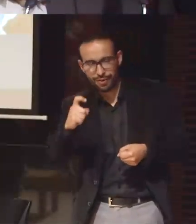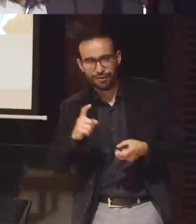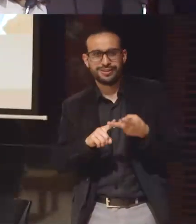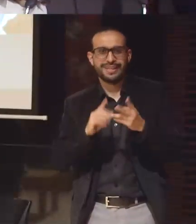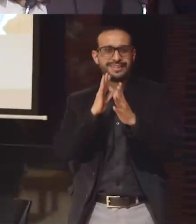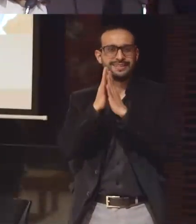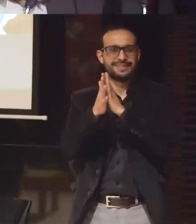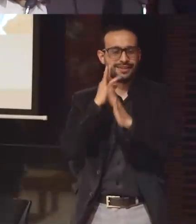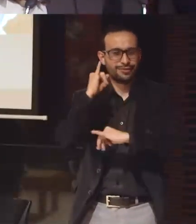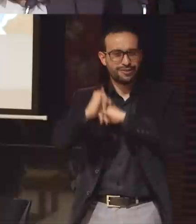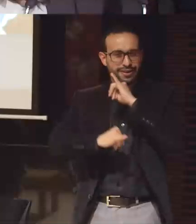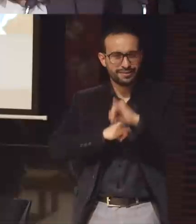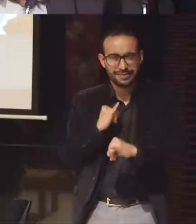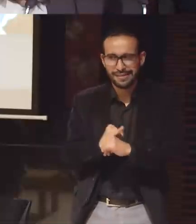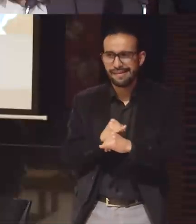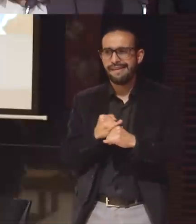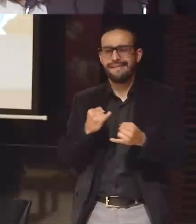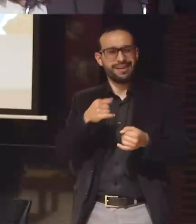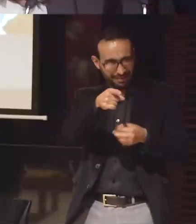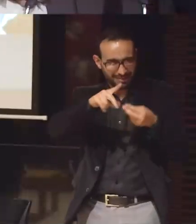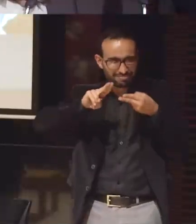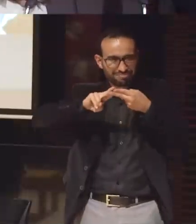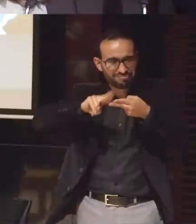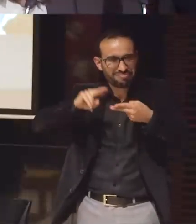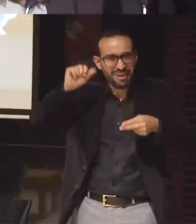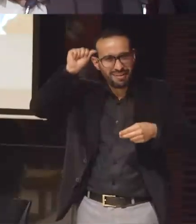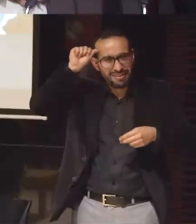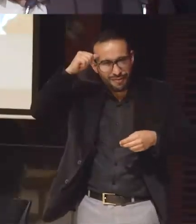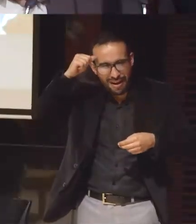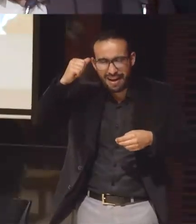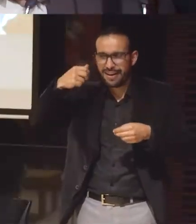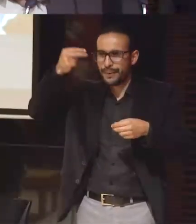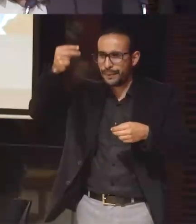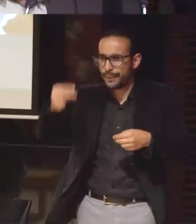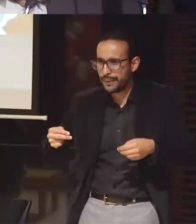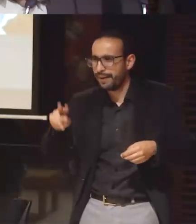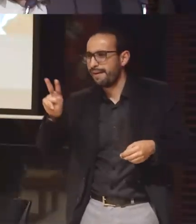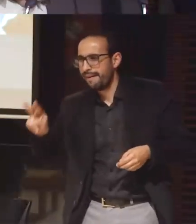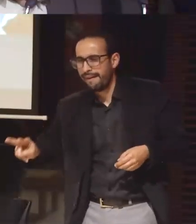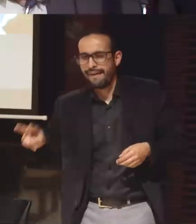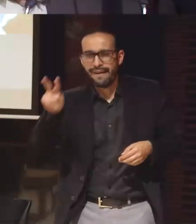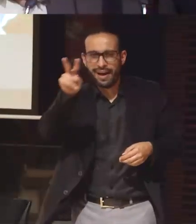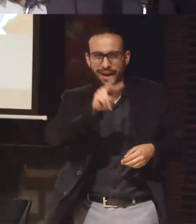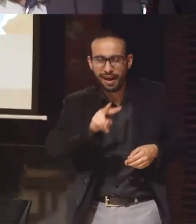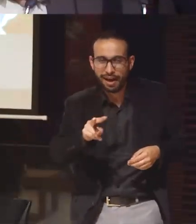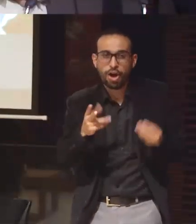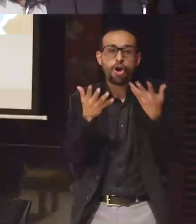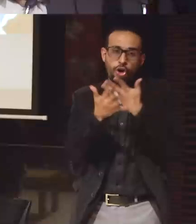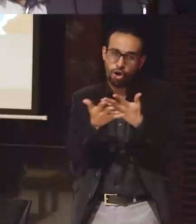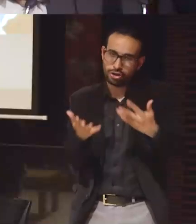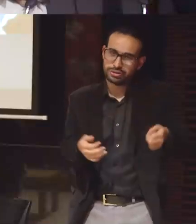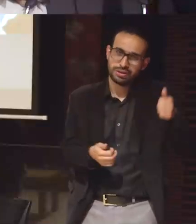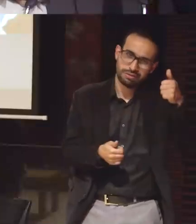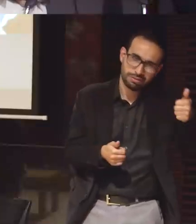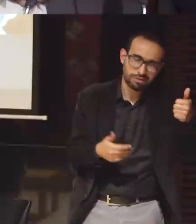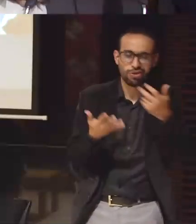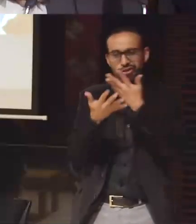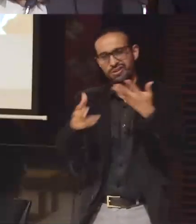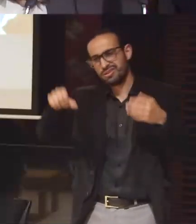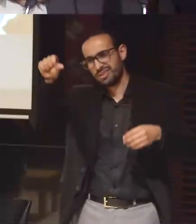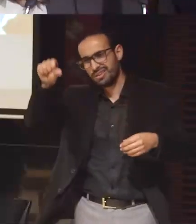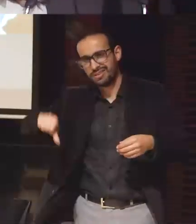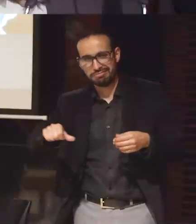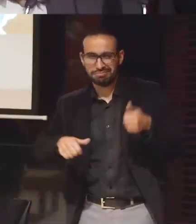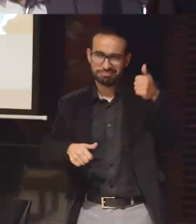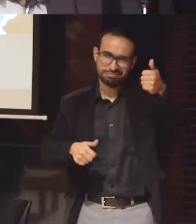clara, en las cosas buenas, en las malas, en las regulares y en las bonitas. Y además de eso, recoge estas